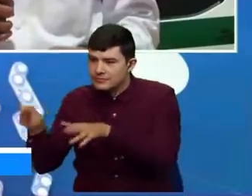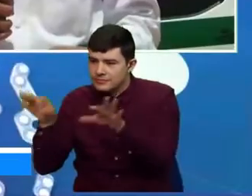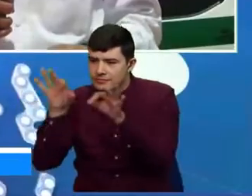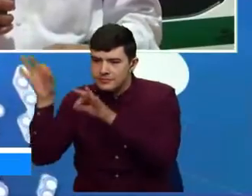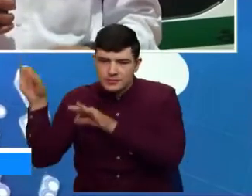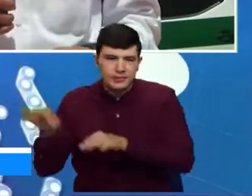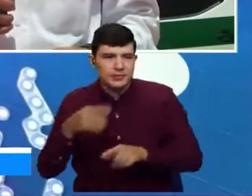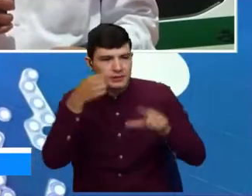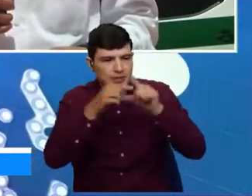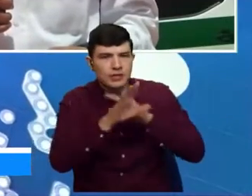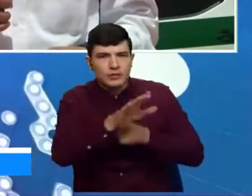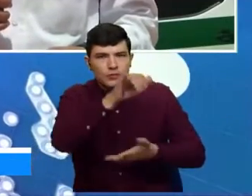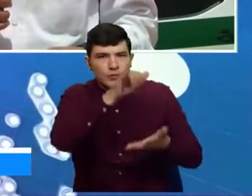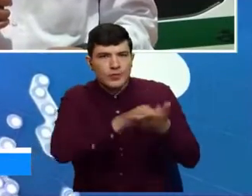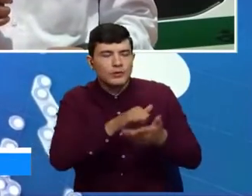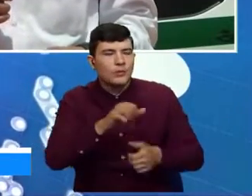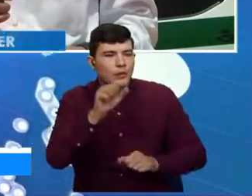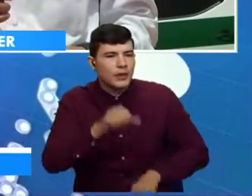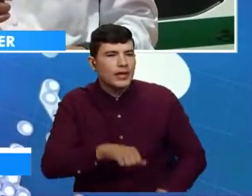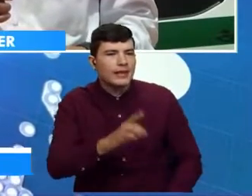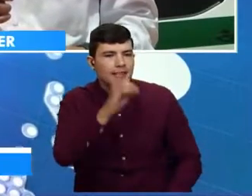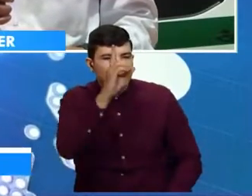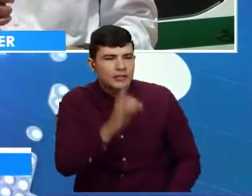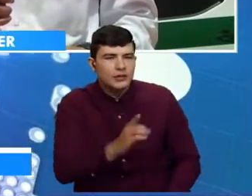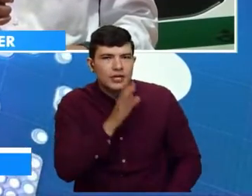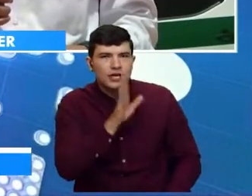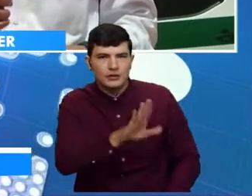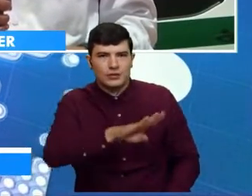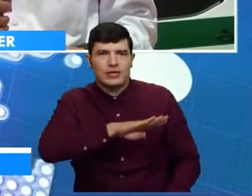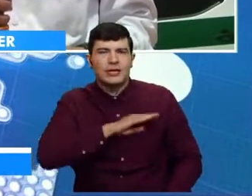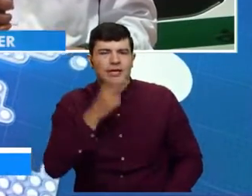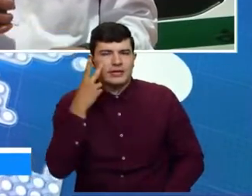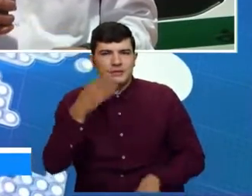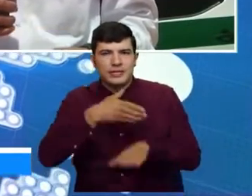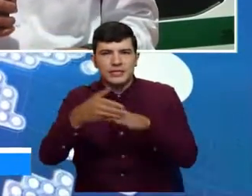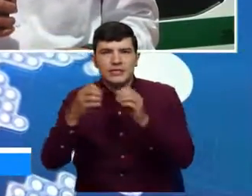diciembre. Con la cámara de Jesús Zúñiga, Raúl Rolando Castro para Oriente Noticias. Muy buenas tardes.